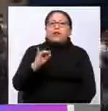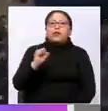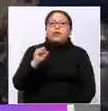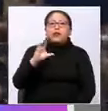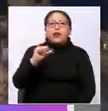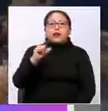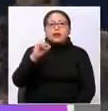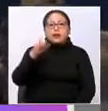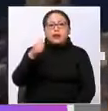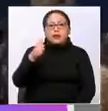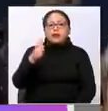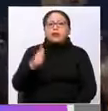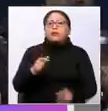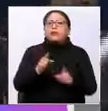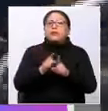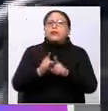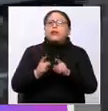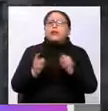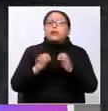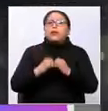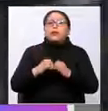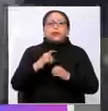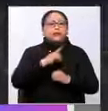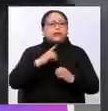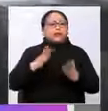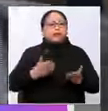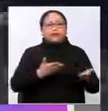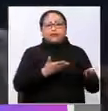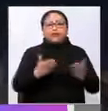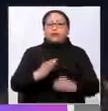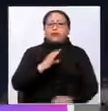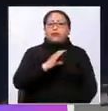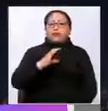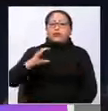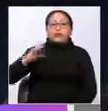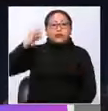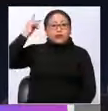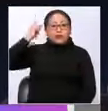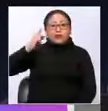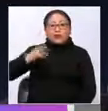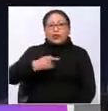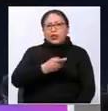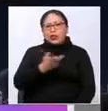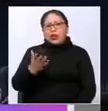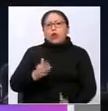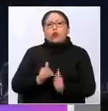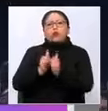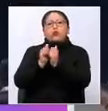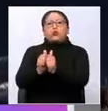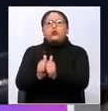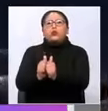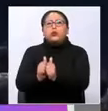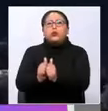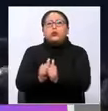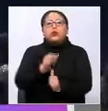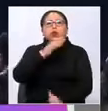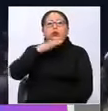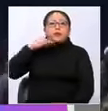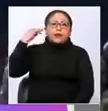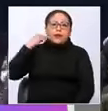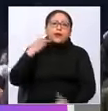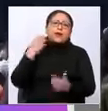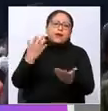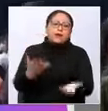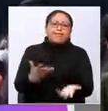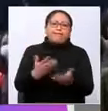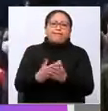visto también que están parlamentarios de Comunidad Ciudadana, quienes también lo han acompañado a Carlos Mesa,